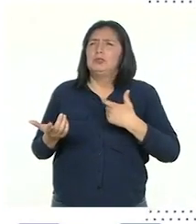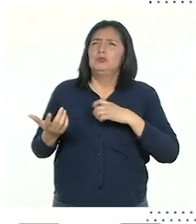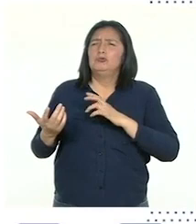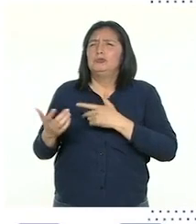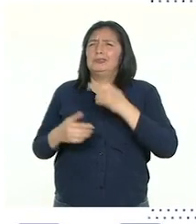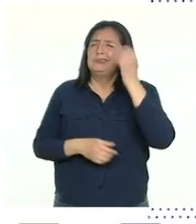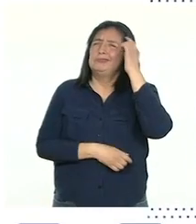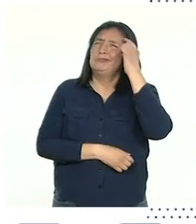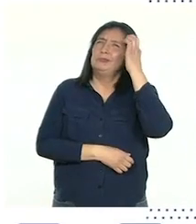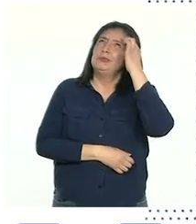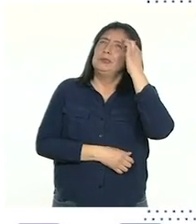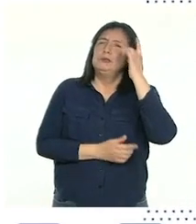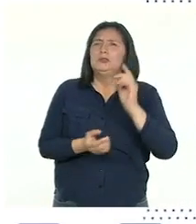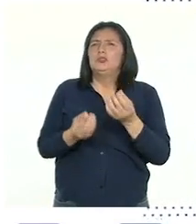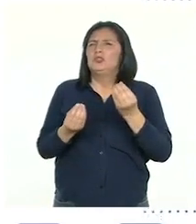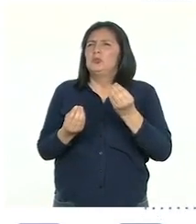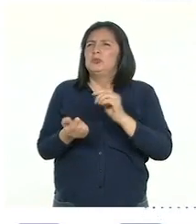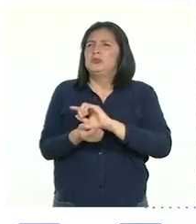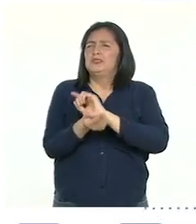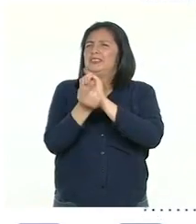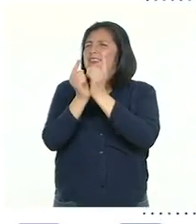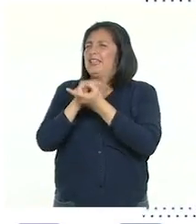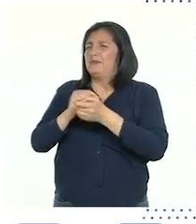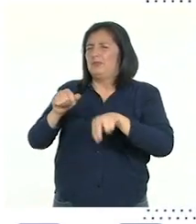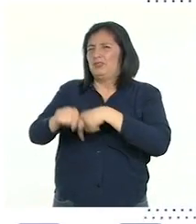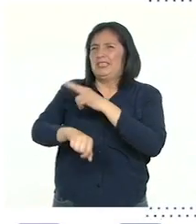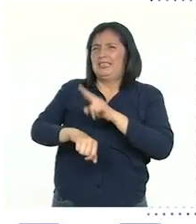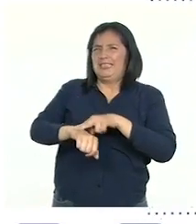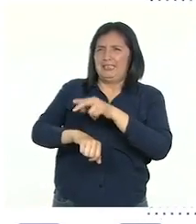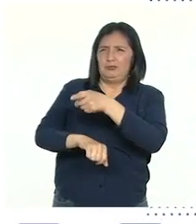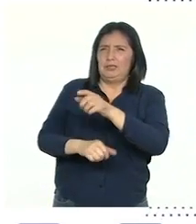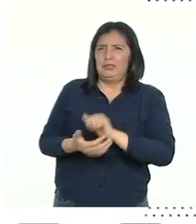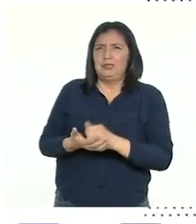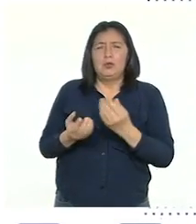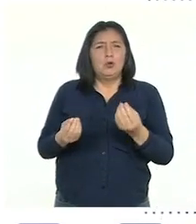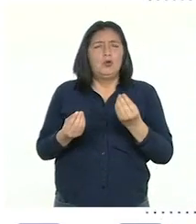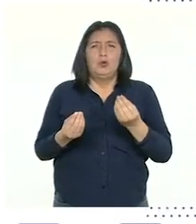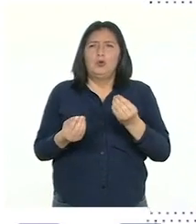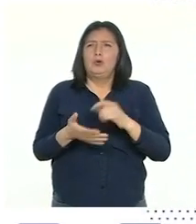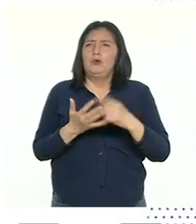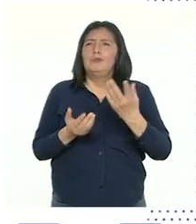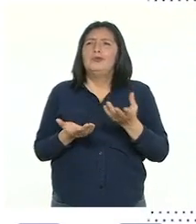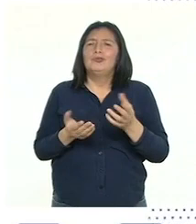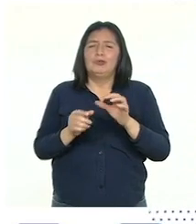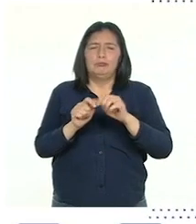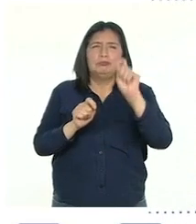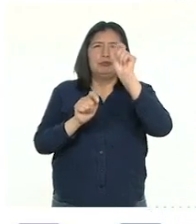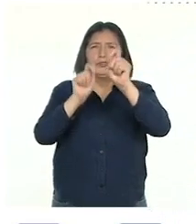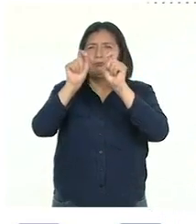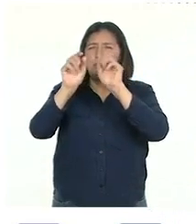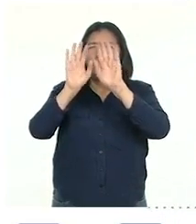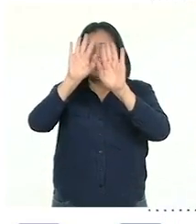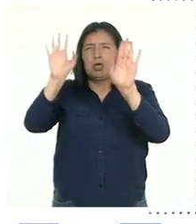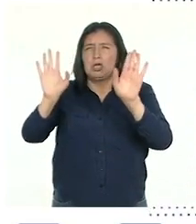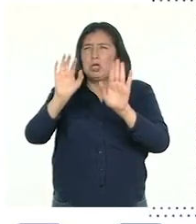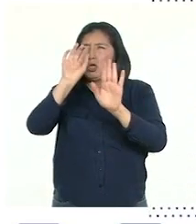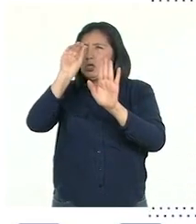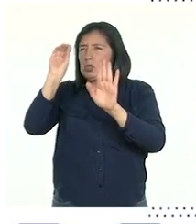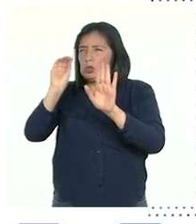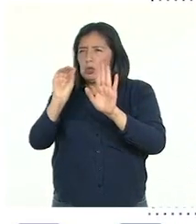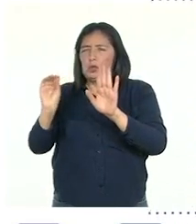nuestras reflexiones sobre los cambios en la naturaleza a través de un collage.